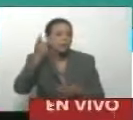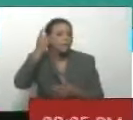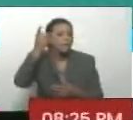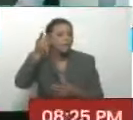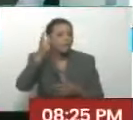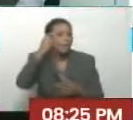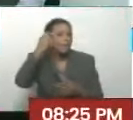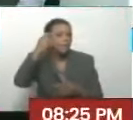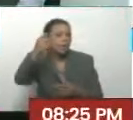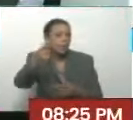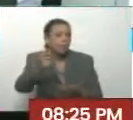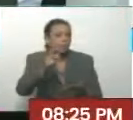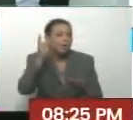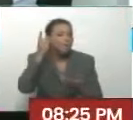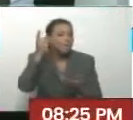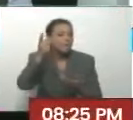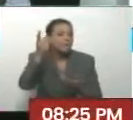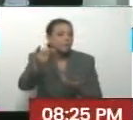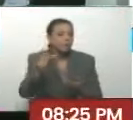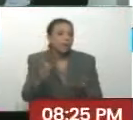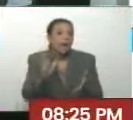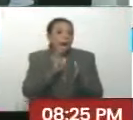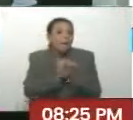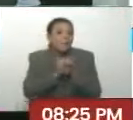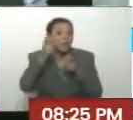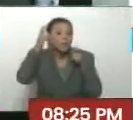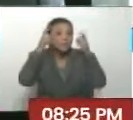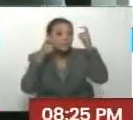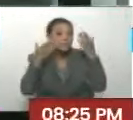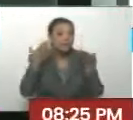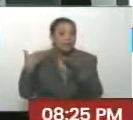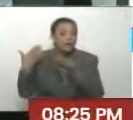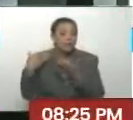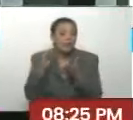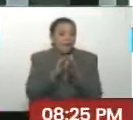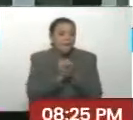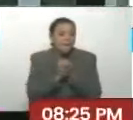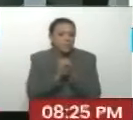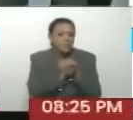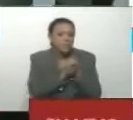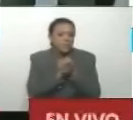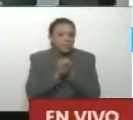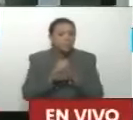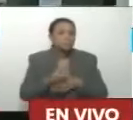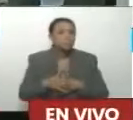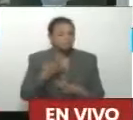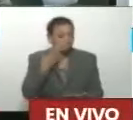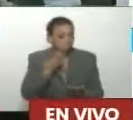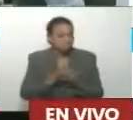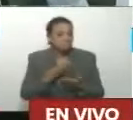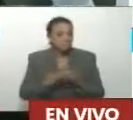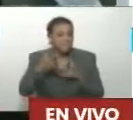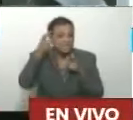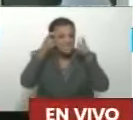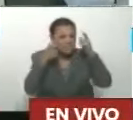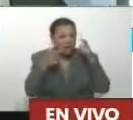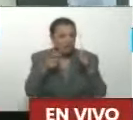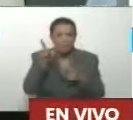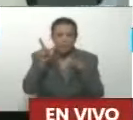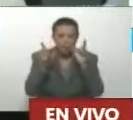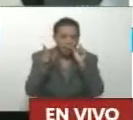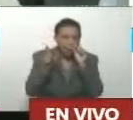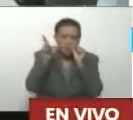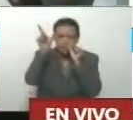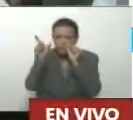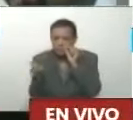México. Gran amigo de nuestro comandante Hugo Rafael Chávez Frías. Me consta que el comandante Chávez estudiaba